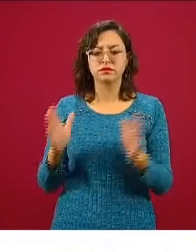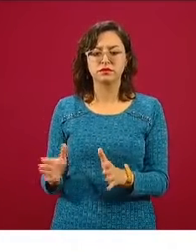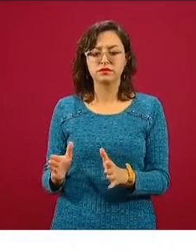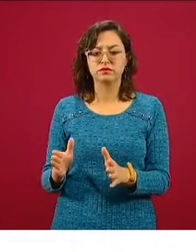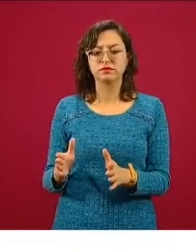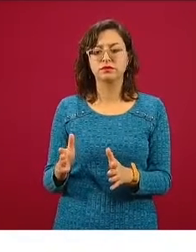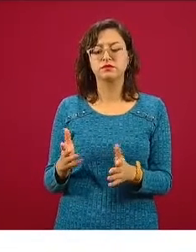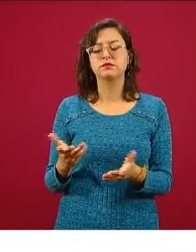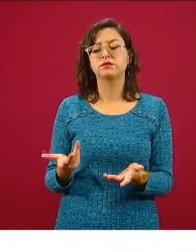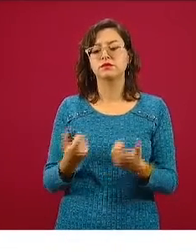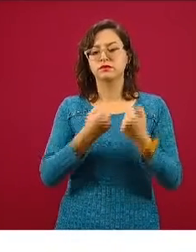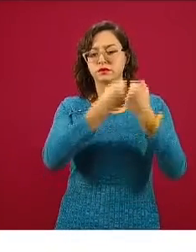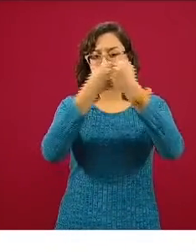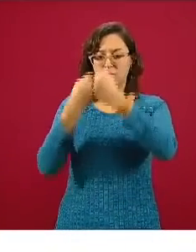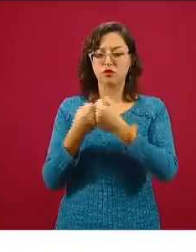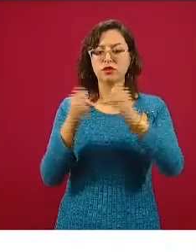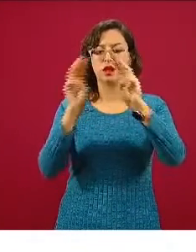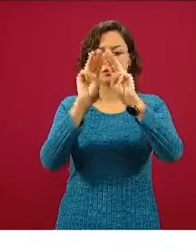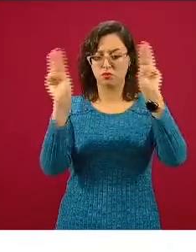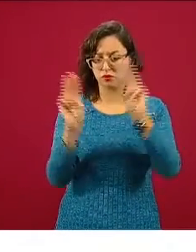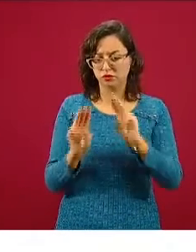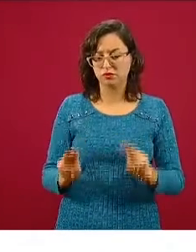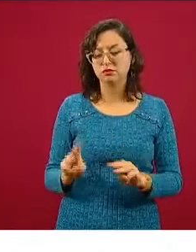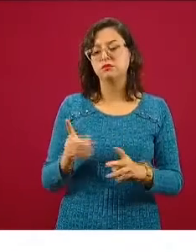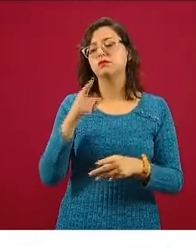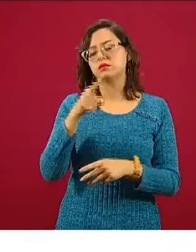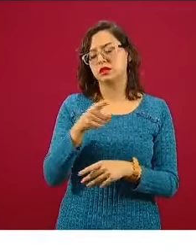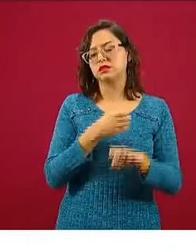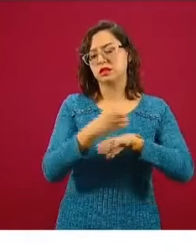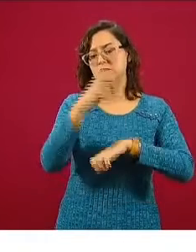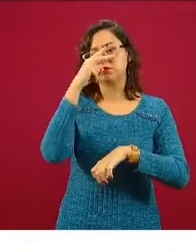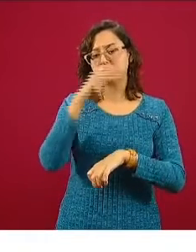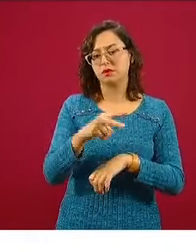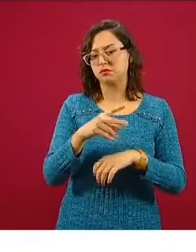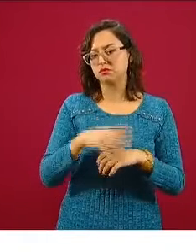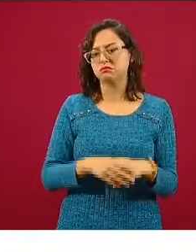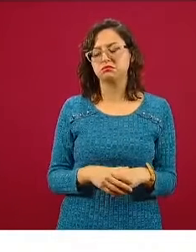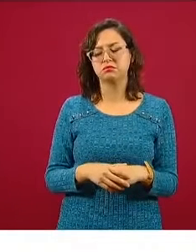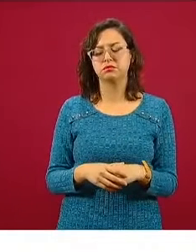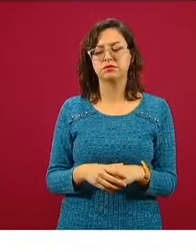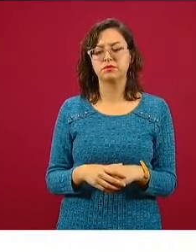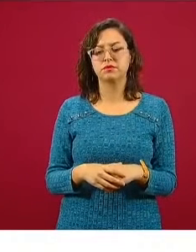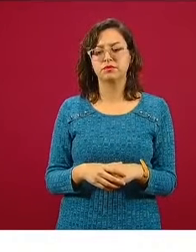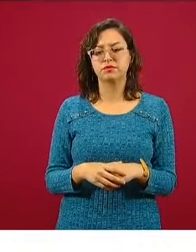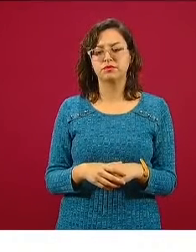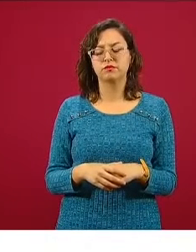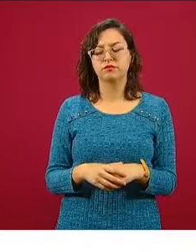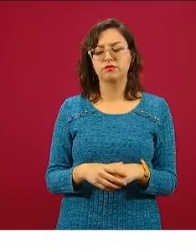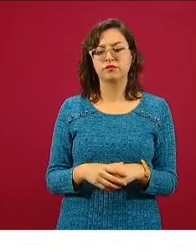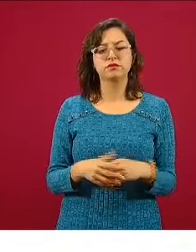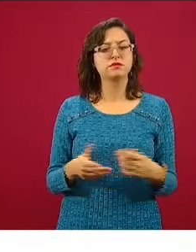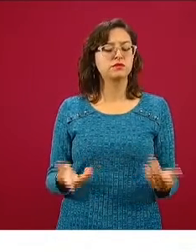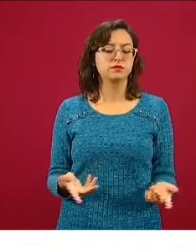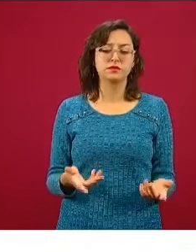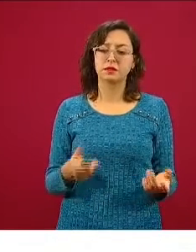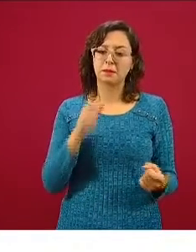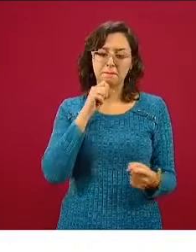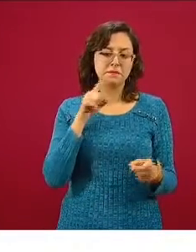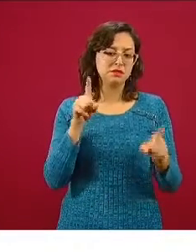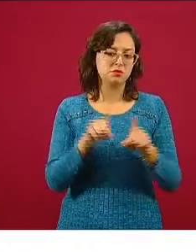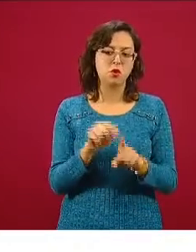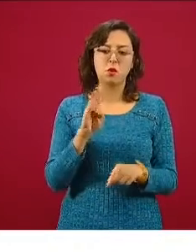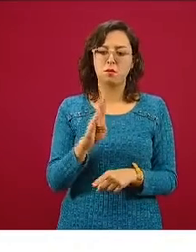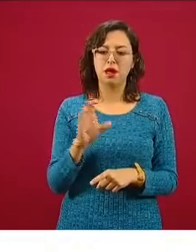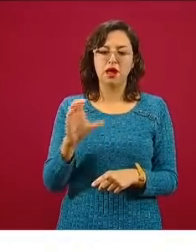los municipios conurbados del Estado de México. Y en el orden se preserva lo que hemos comentado: Baja